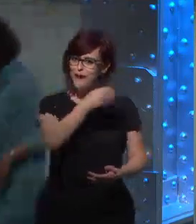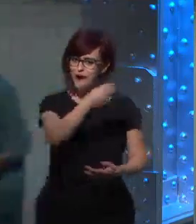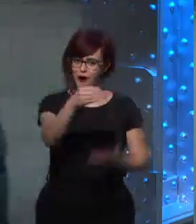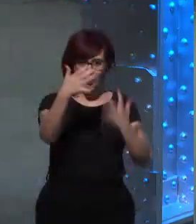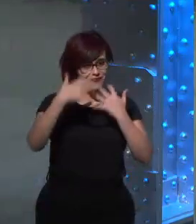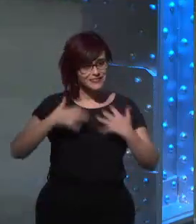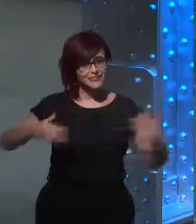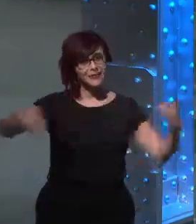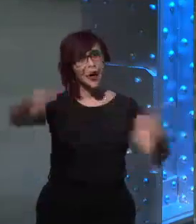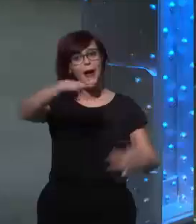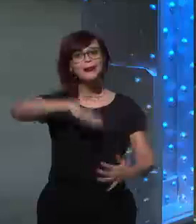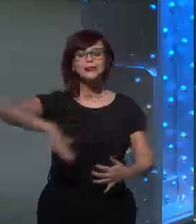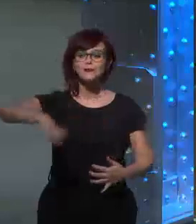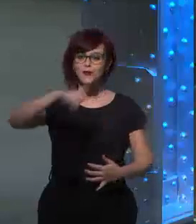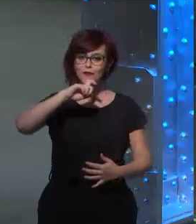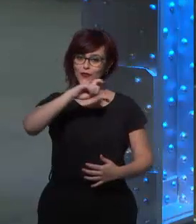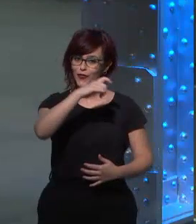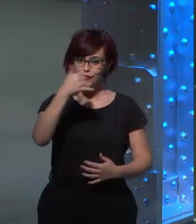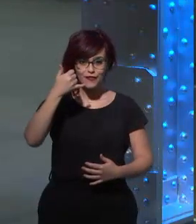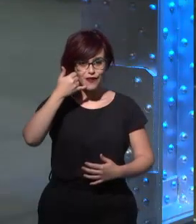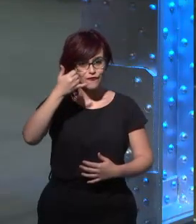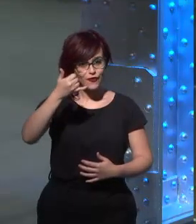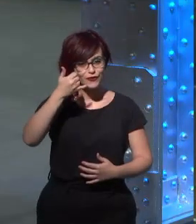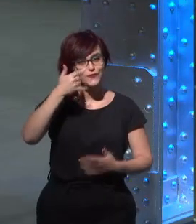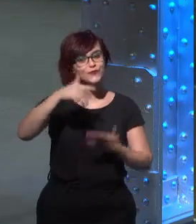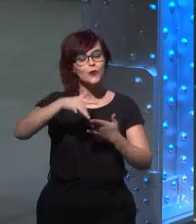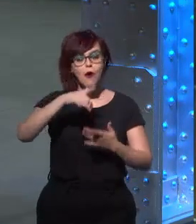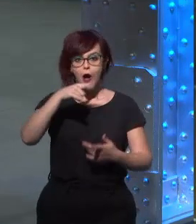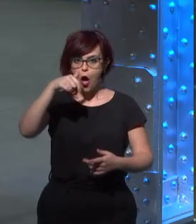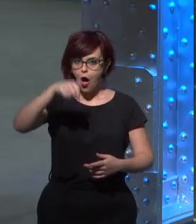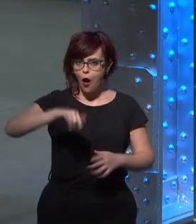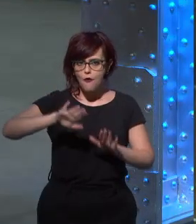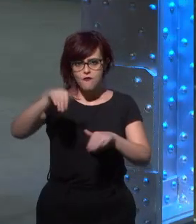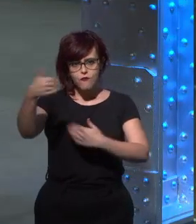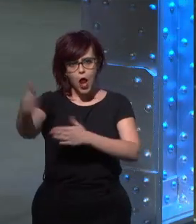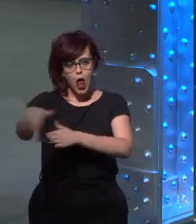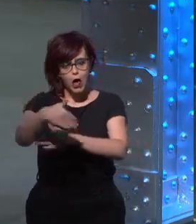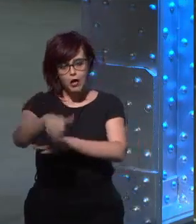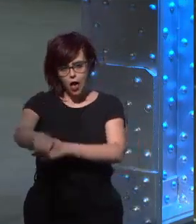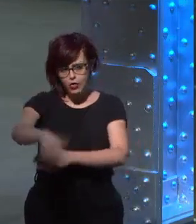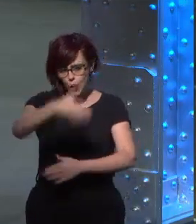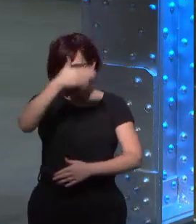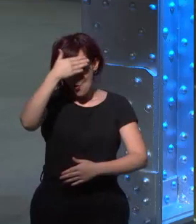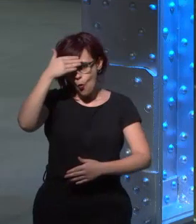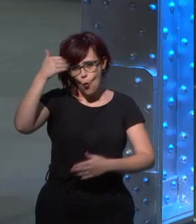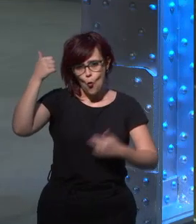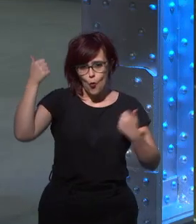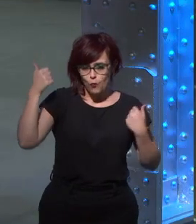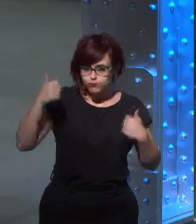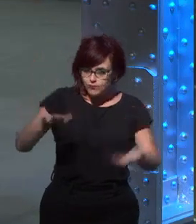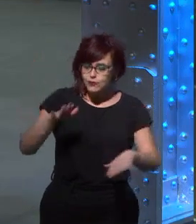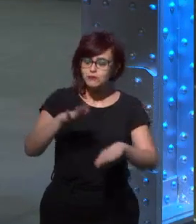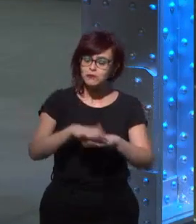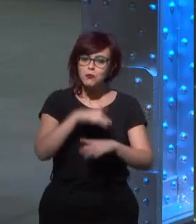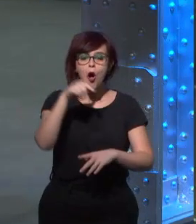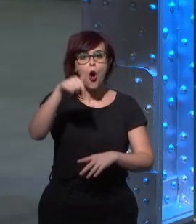en este espacio de Fundación Telefónica, sobre todo con el calorazo que hay ahí fuera, que hayáis decidido venir a escuchar a este panel